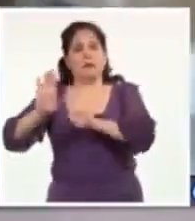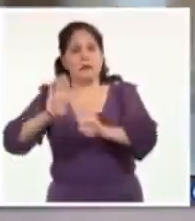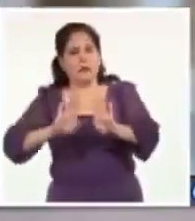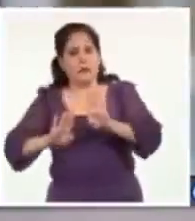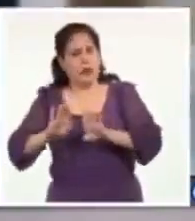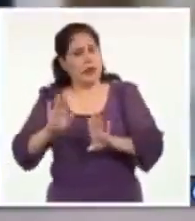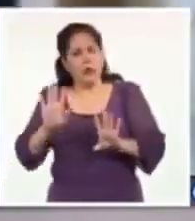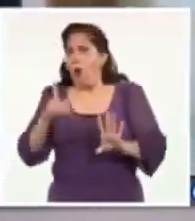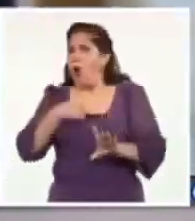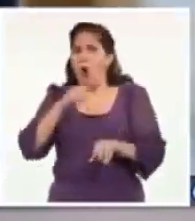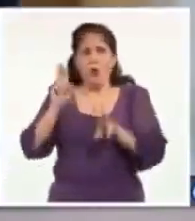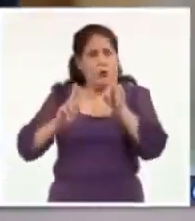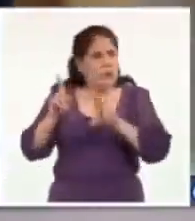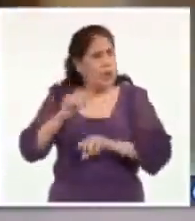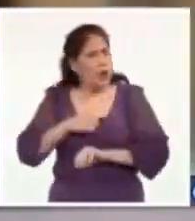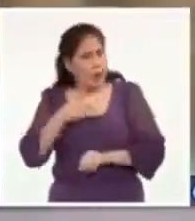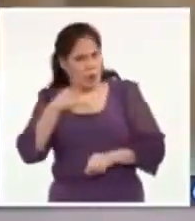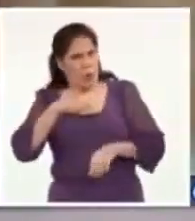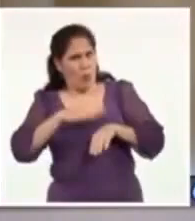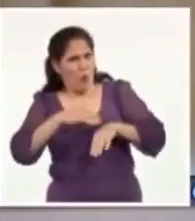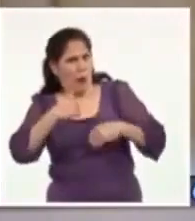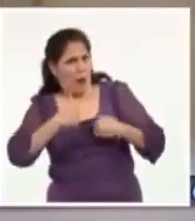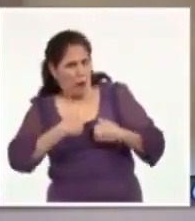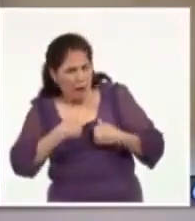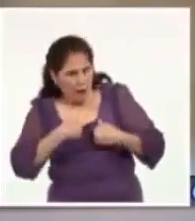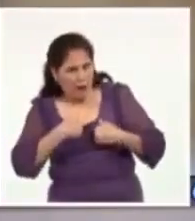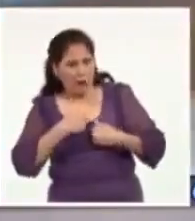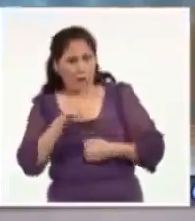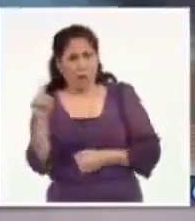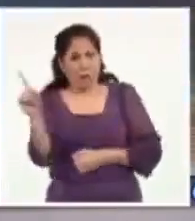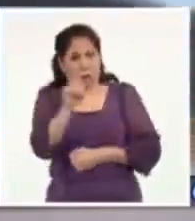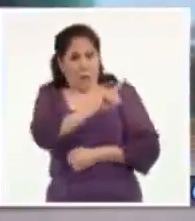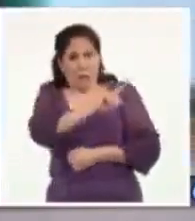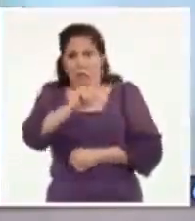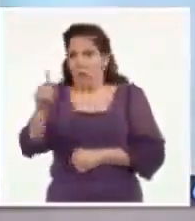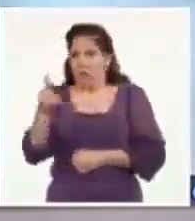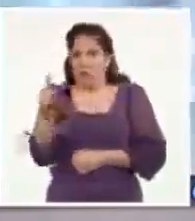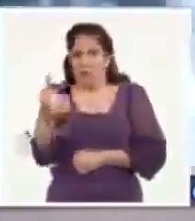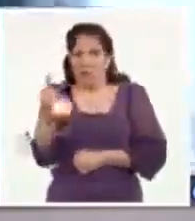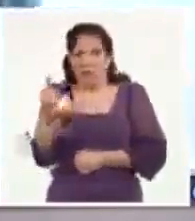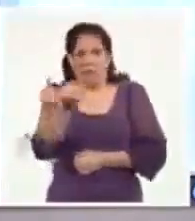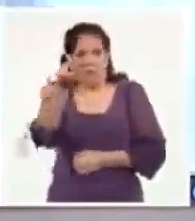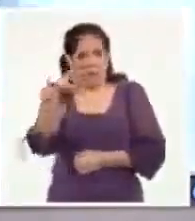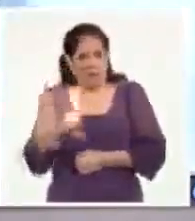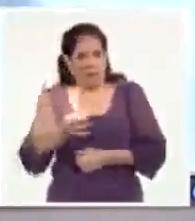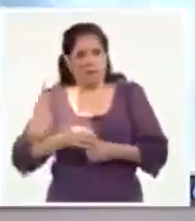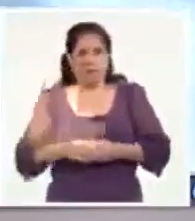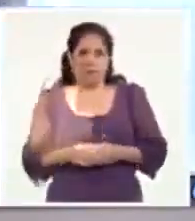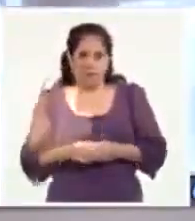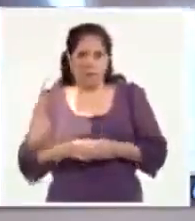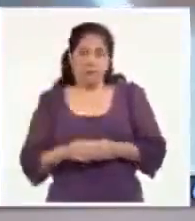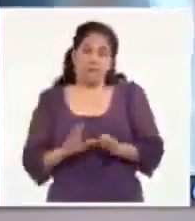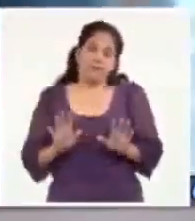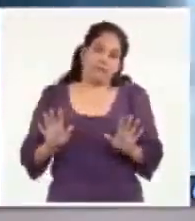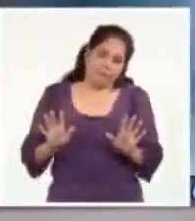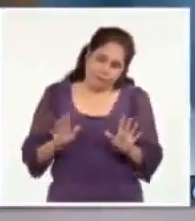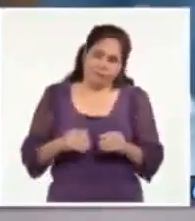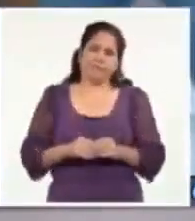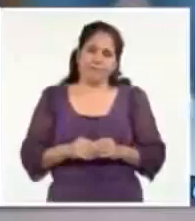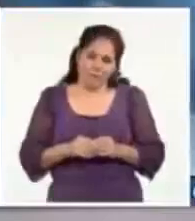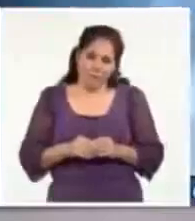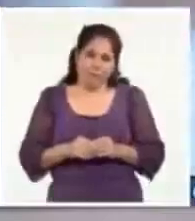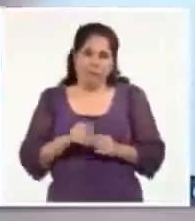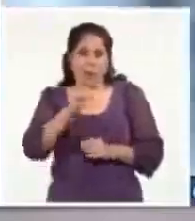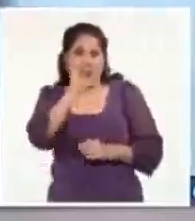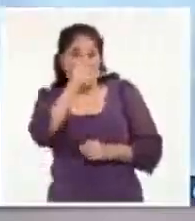toda acusación por estos hechos que no menciona y muchísimo menos se atreve a calificar claro esto no va solo